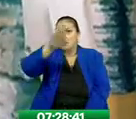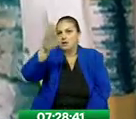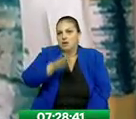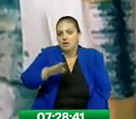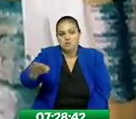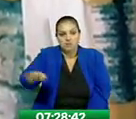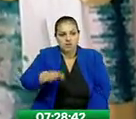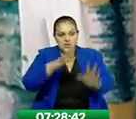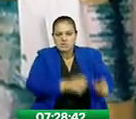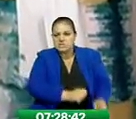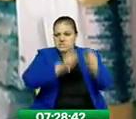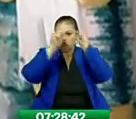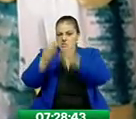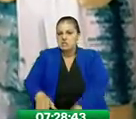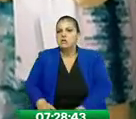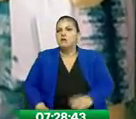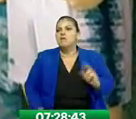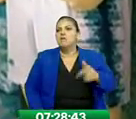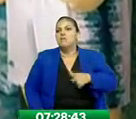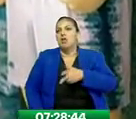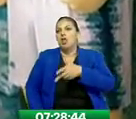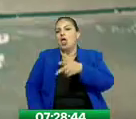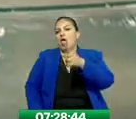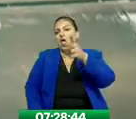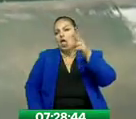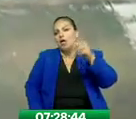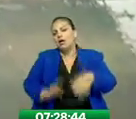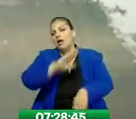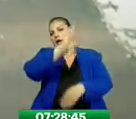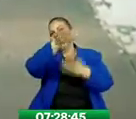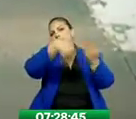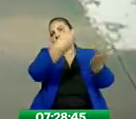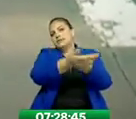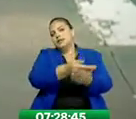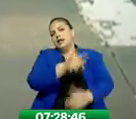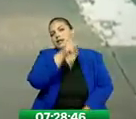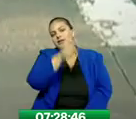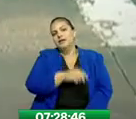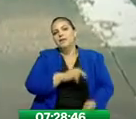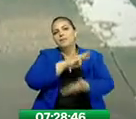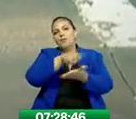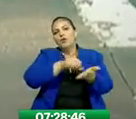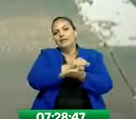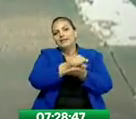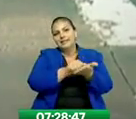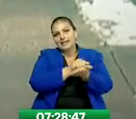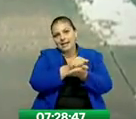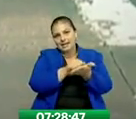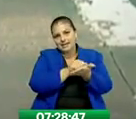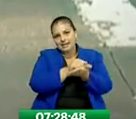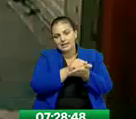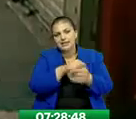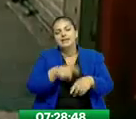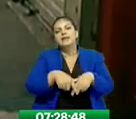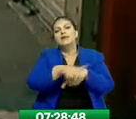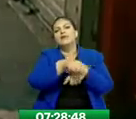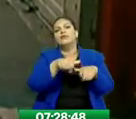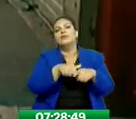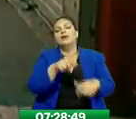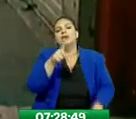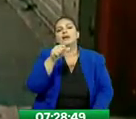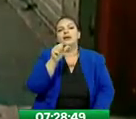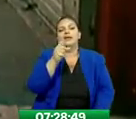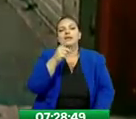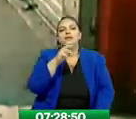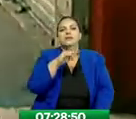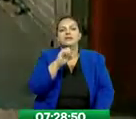lo habían secuestrado, se lo habían llevado a La Ladrillera y eso habían dejado así. Porque, o sea, se lo llevaron porque ellos vigilan